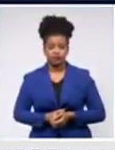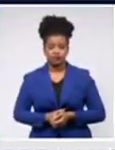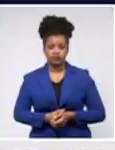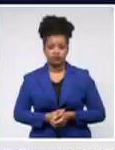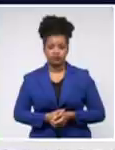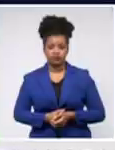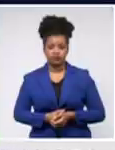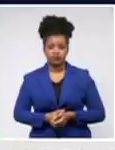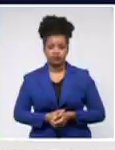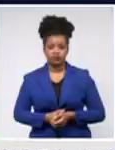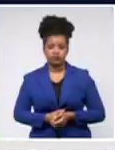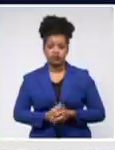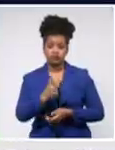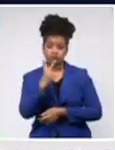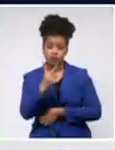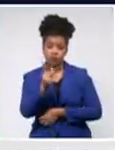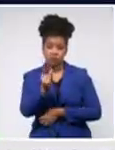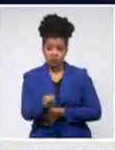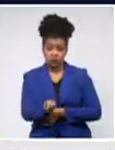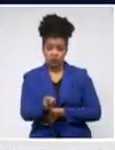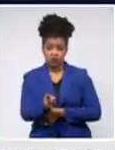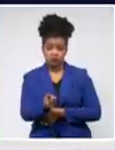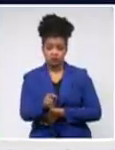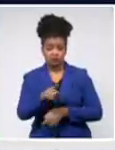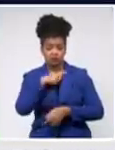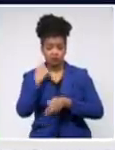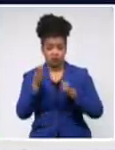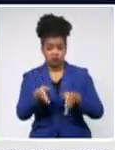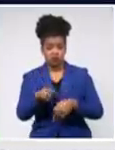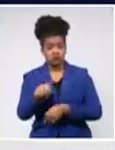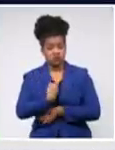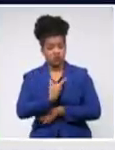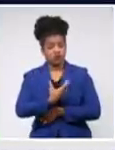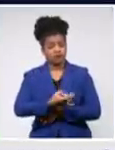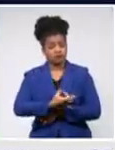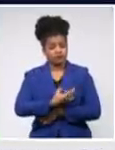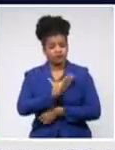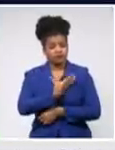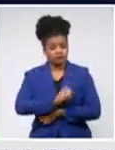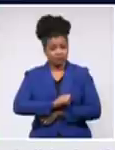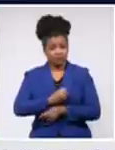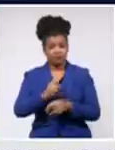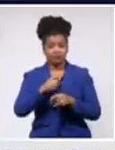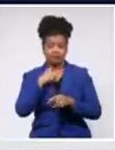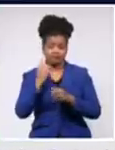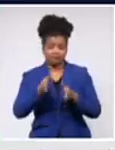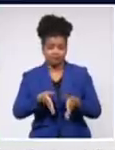En los 2 casos lamentamos mucho estos fallecimientos